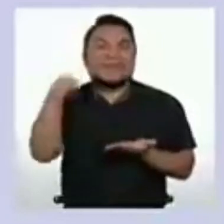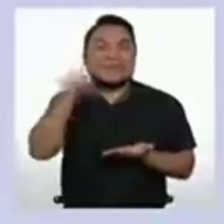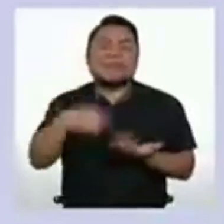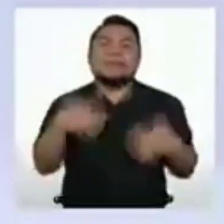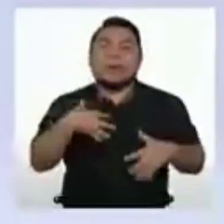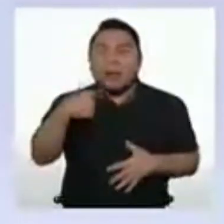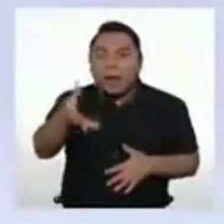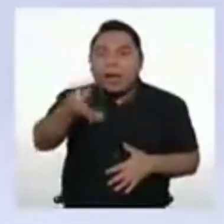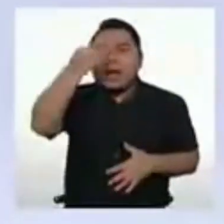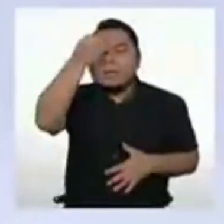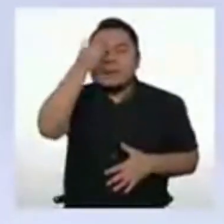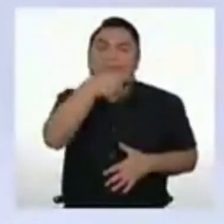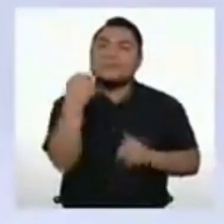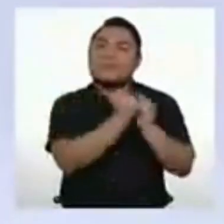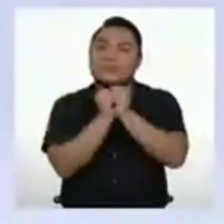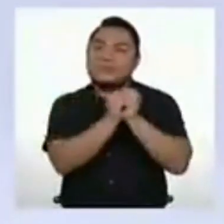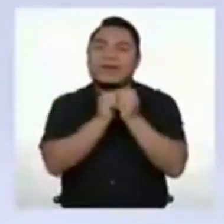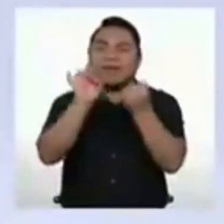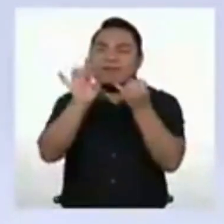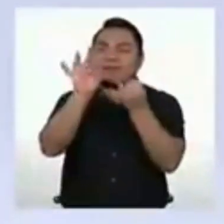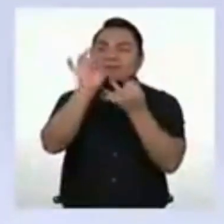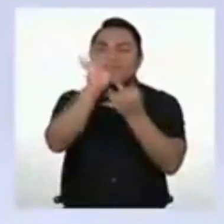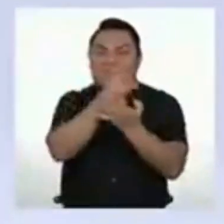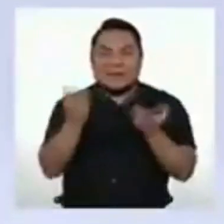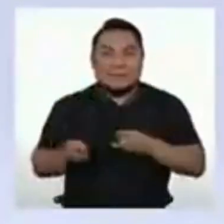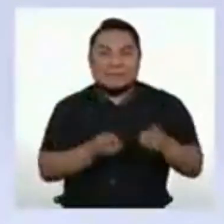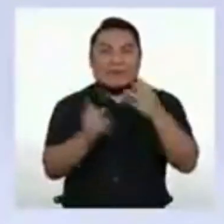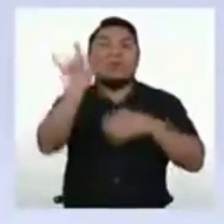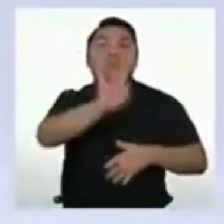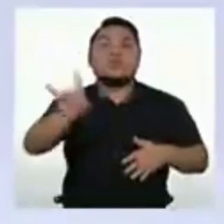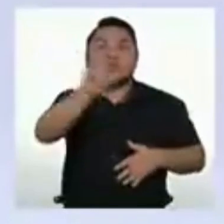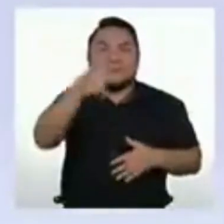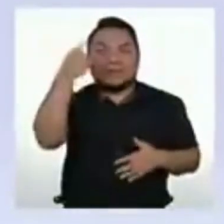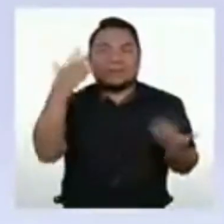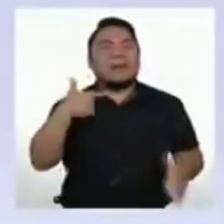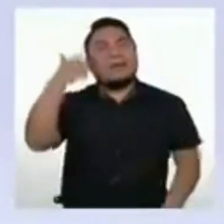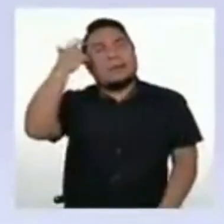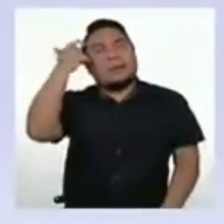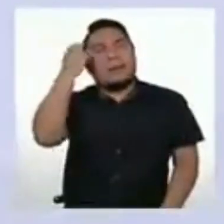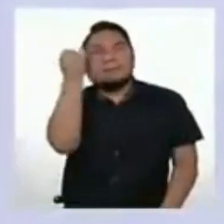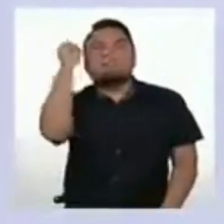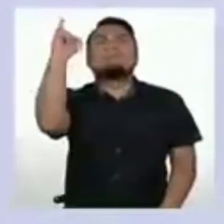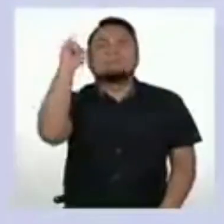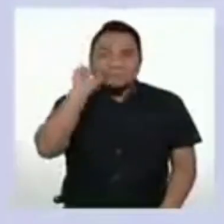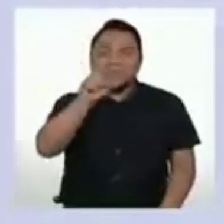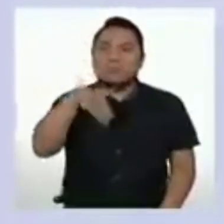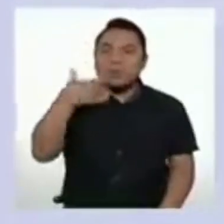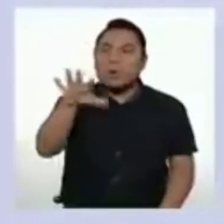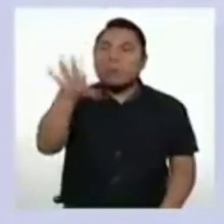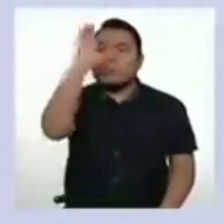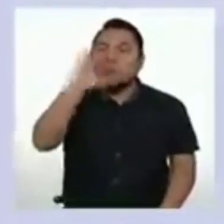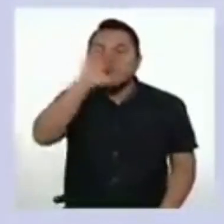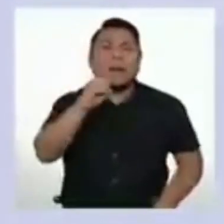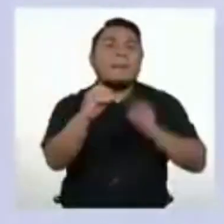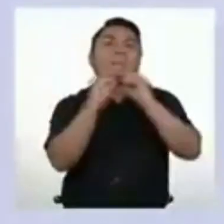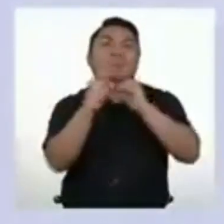vamos a descubrir juntos algunas alternativas que nos van a permitir usar nuestras capacidades innovadoras para encontrar soluciones